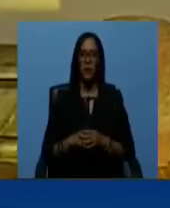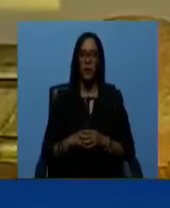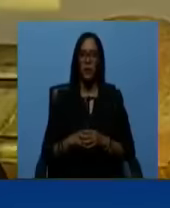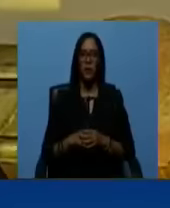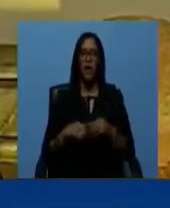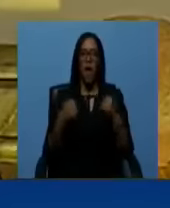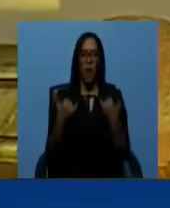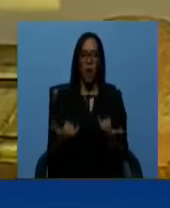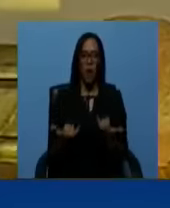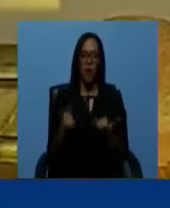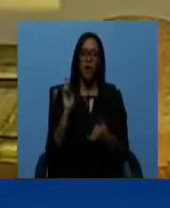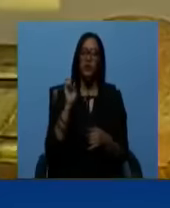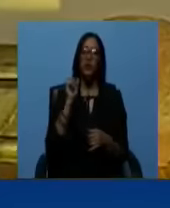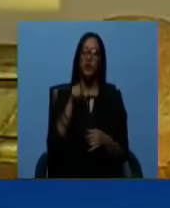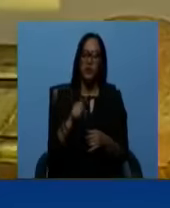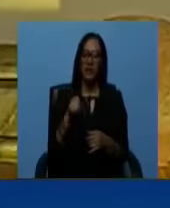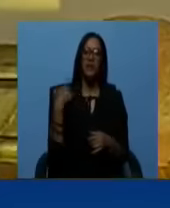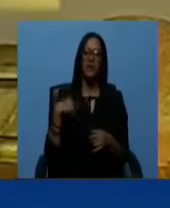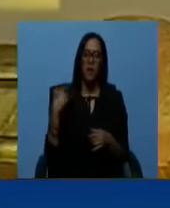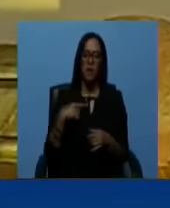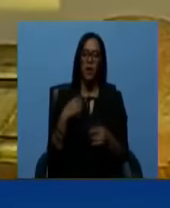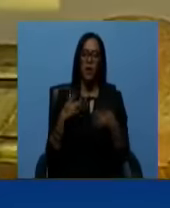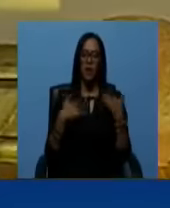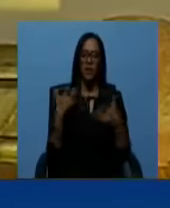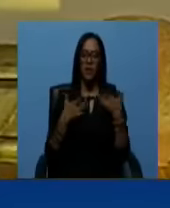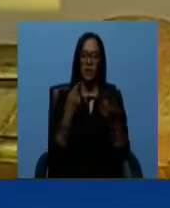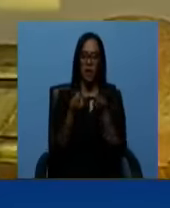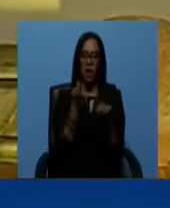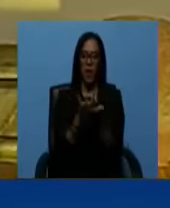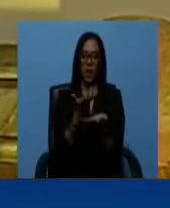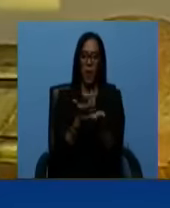Ahora, si usted tiene una actividad económica